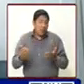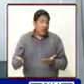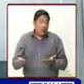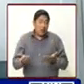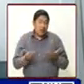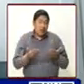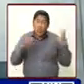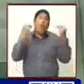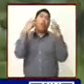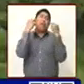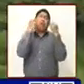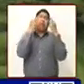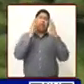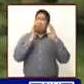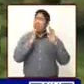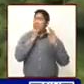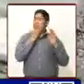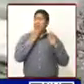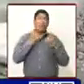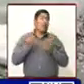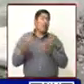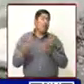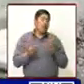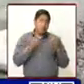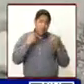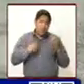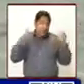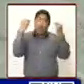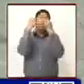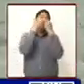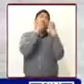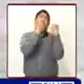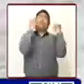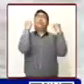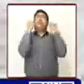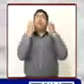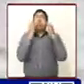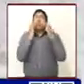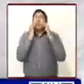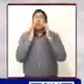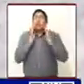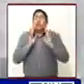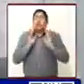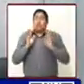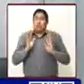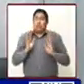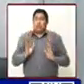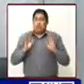sea trasladado el menor de edad hacia la morgue. Al examen externo se puede observar que